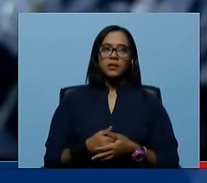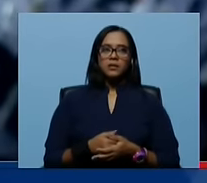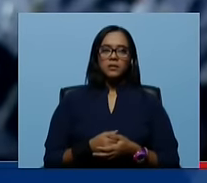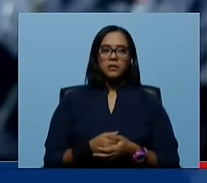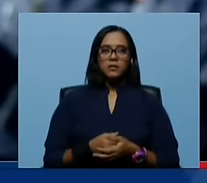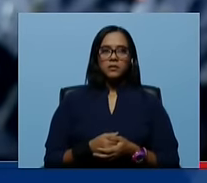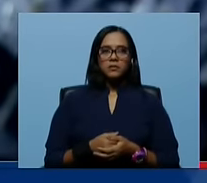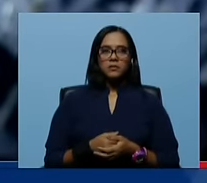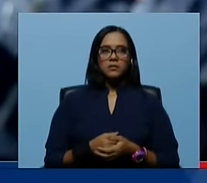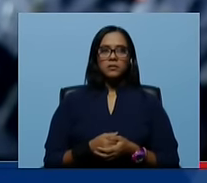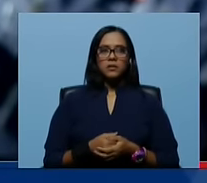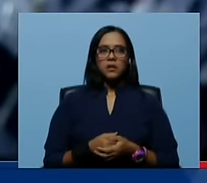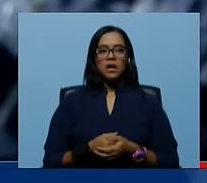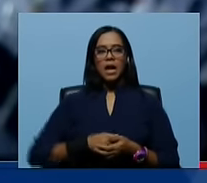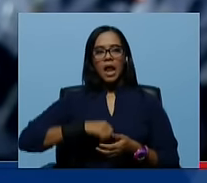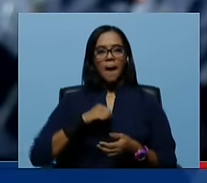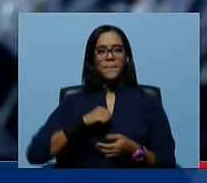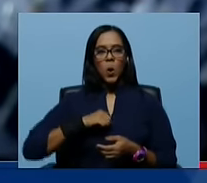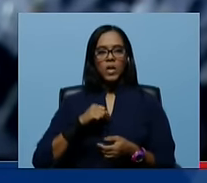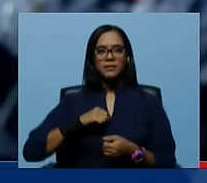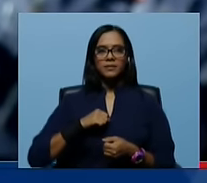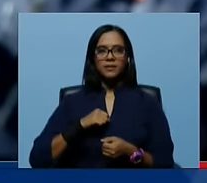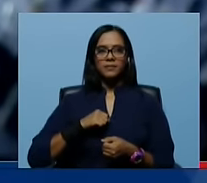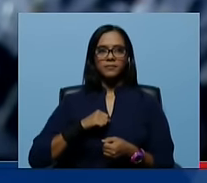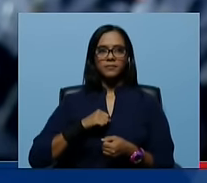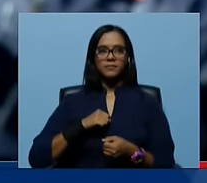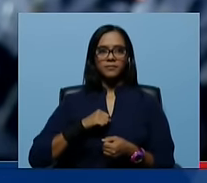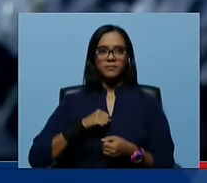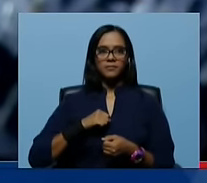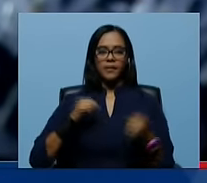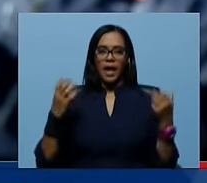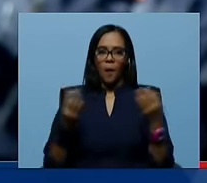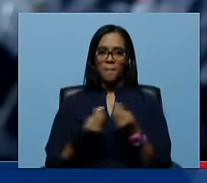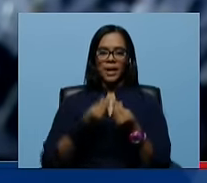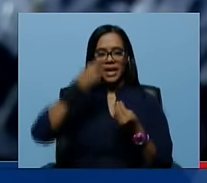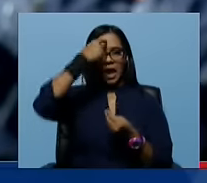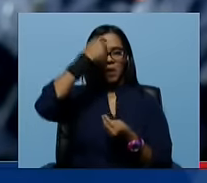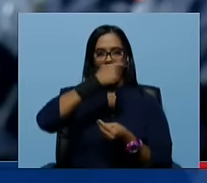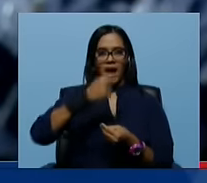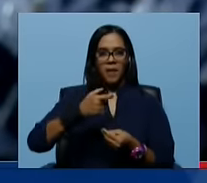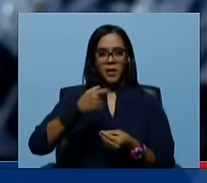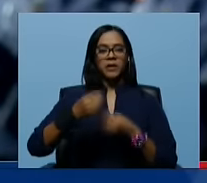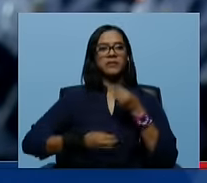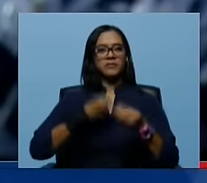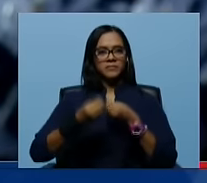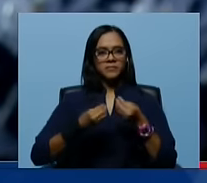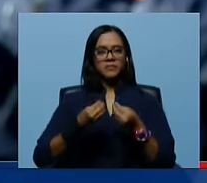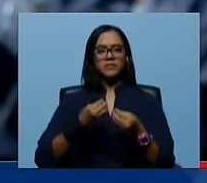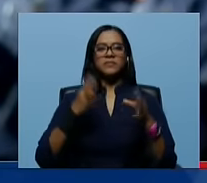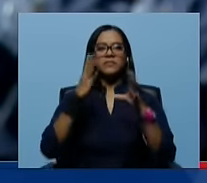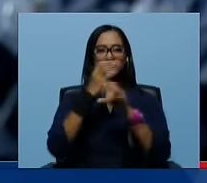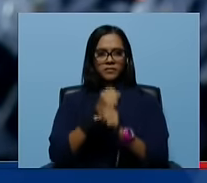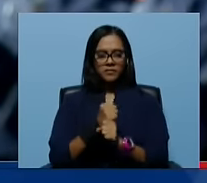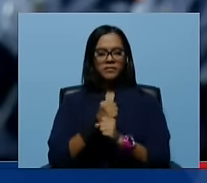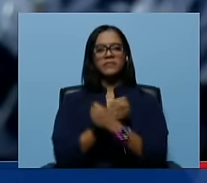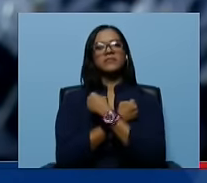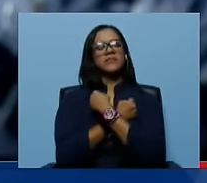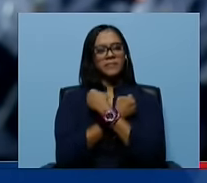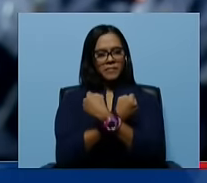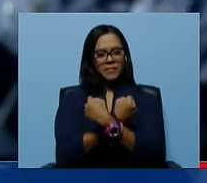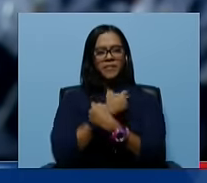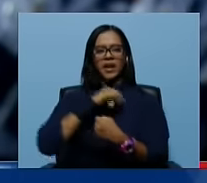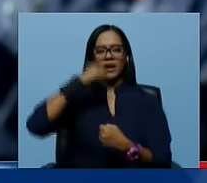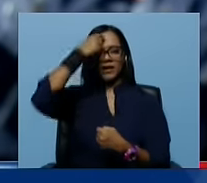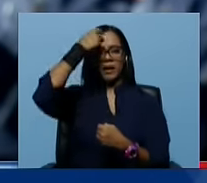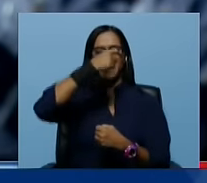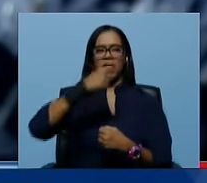que la policía acompañe al pueblo, le genere confianza y amor a nuestro